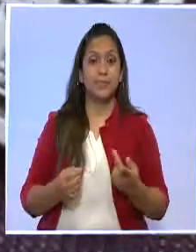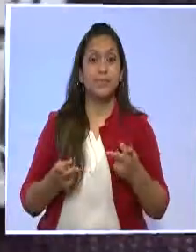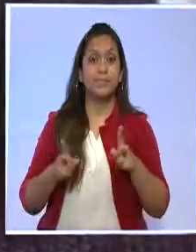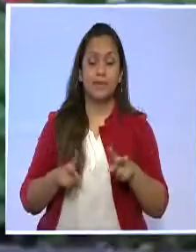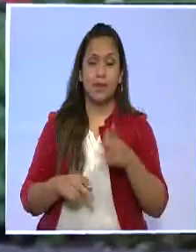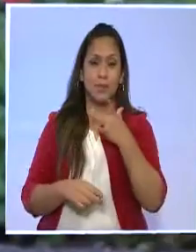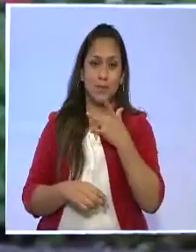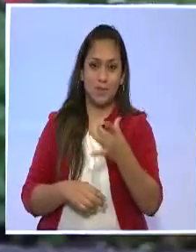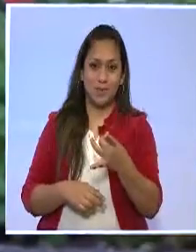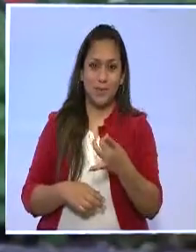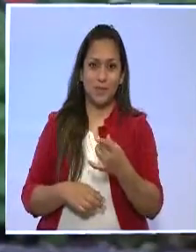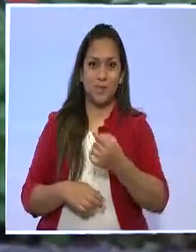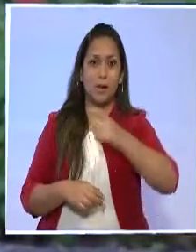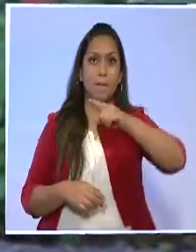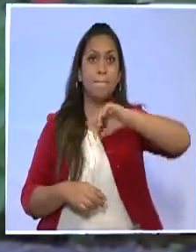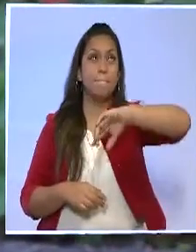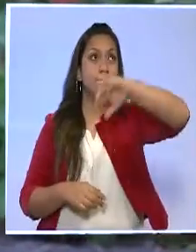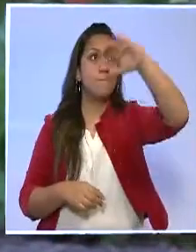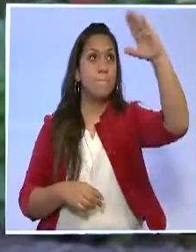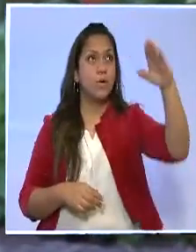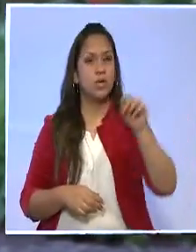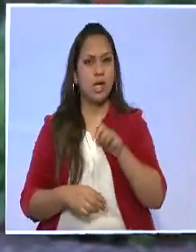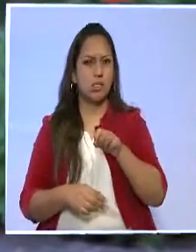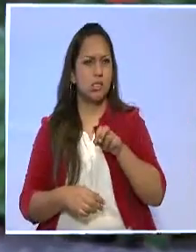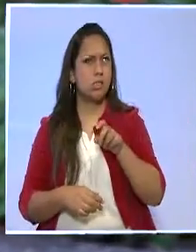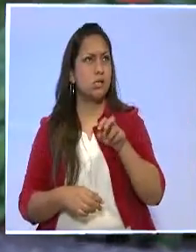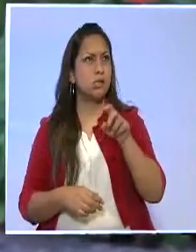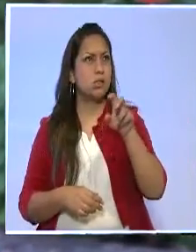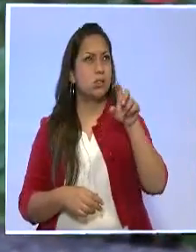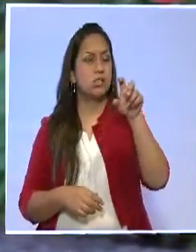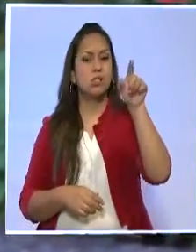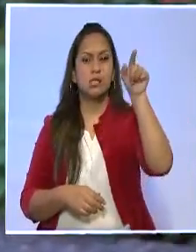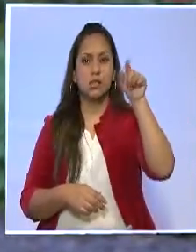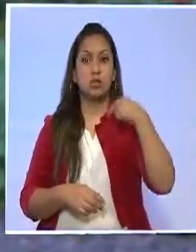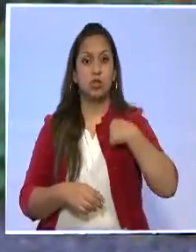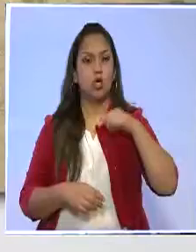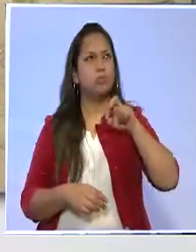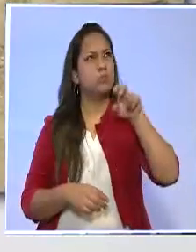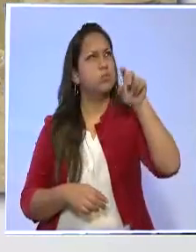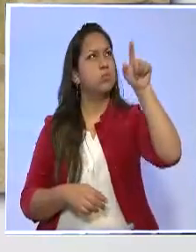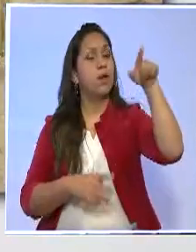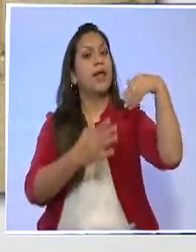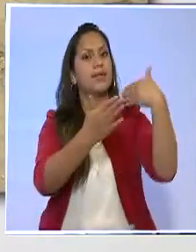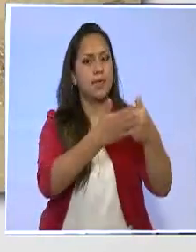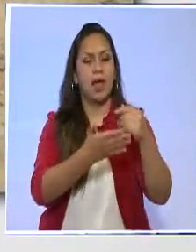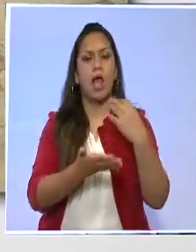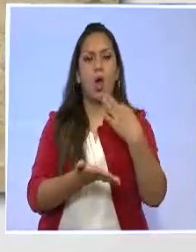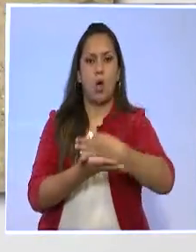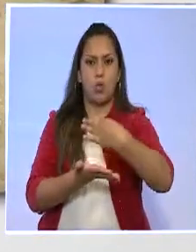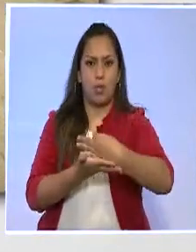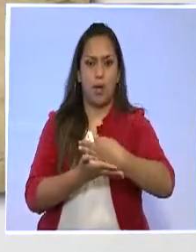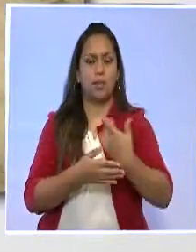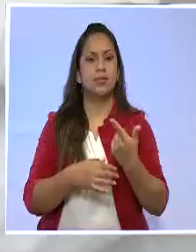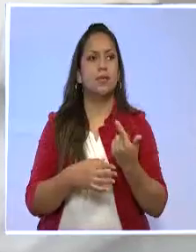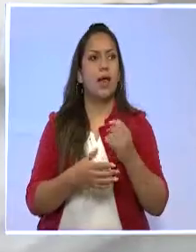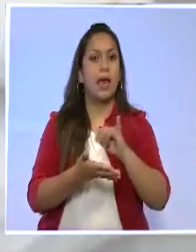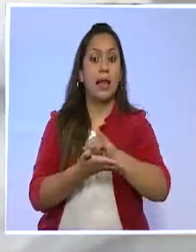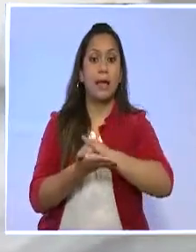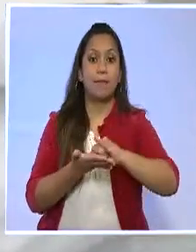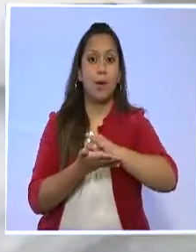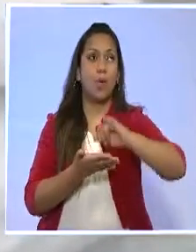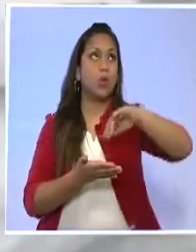yo coronel cotopaxi coronado el imbabura hecho el guagua pichincha del grupo